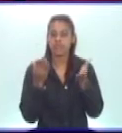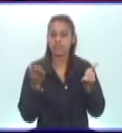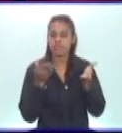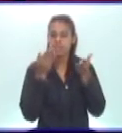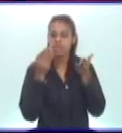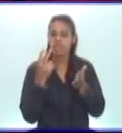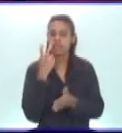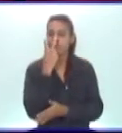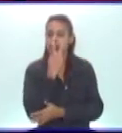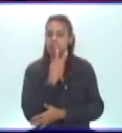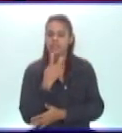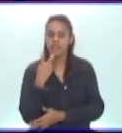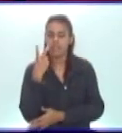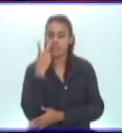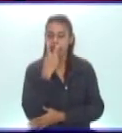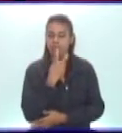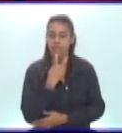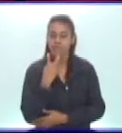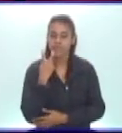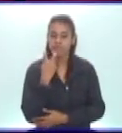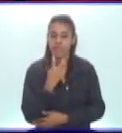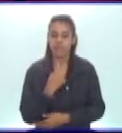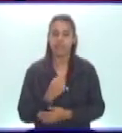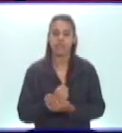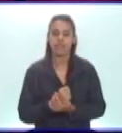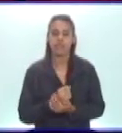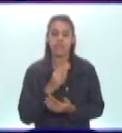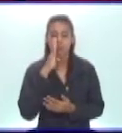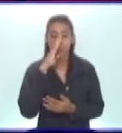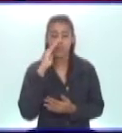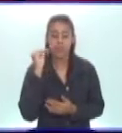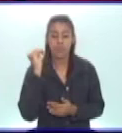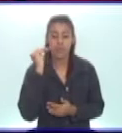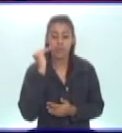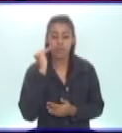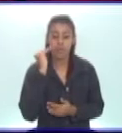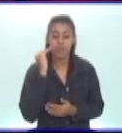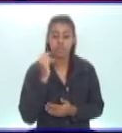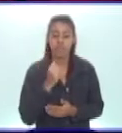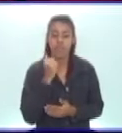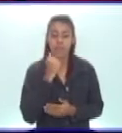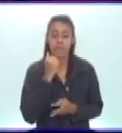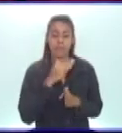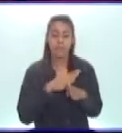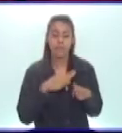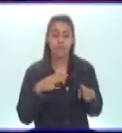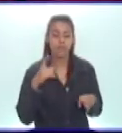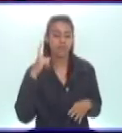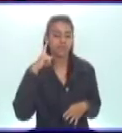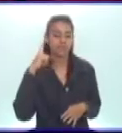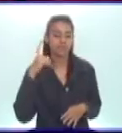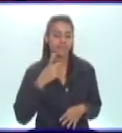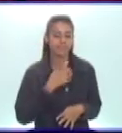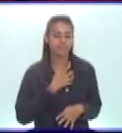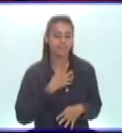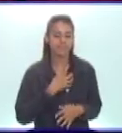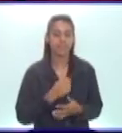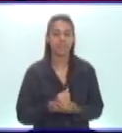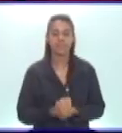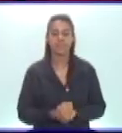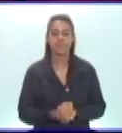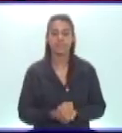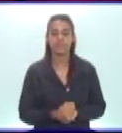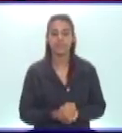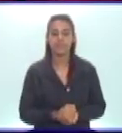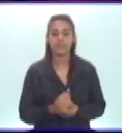del lenguaje oral en el caso de los hipoacúsicos, que son los que mayor audición residual presentan. Por